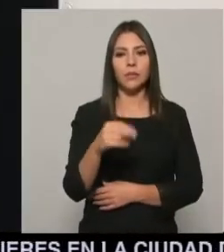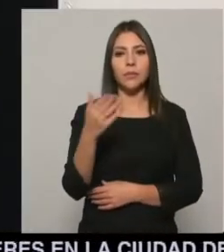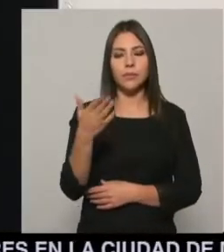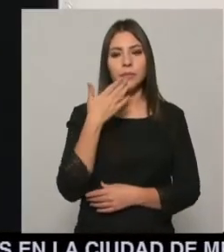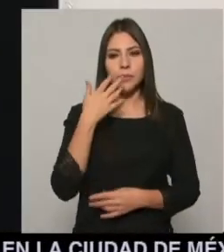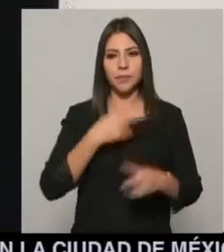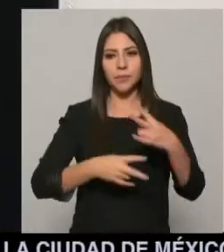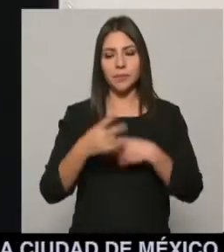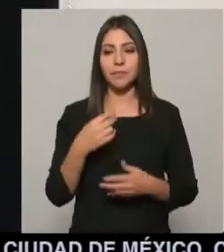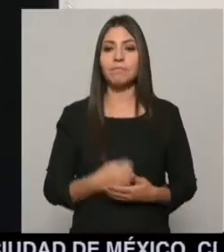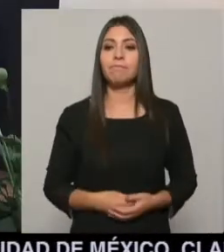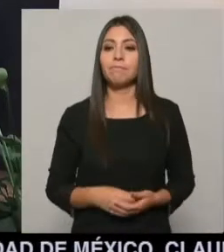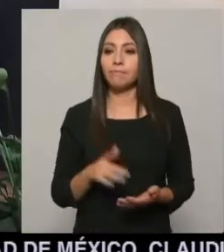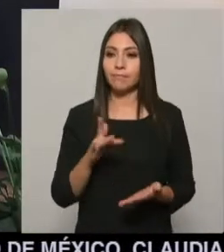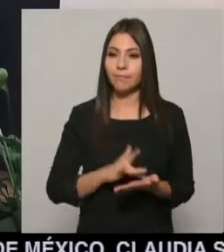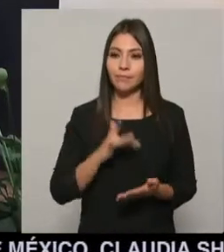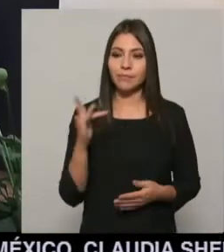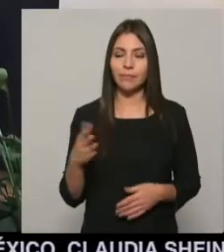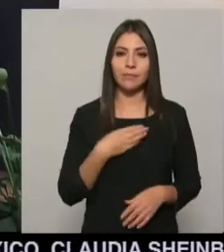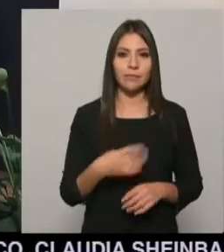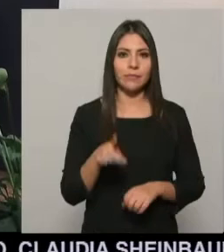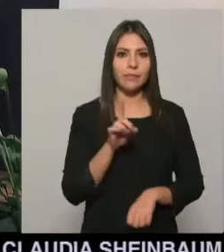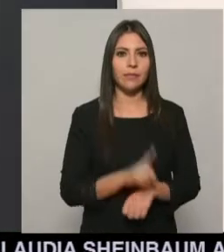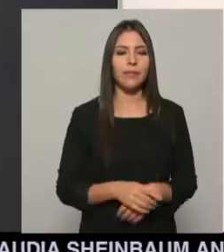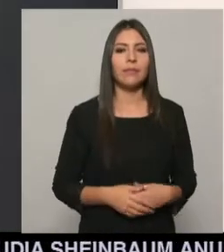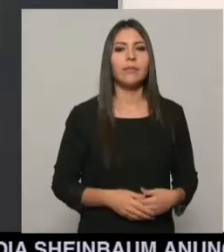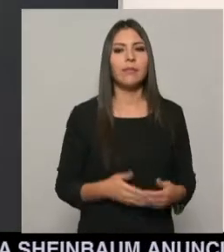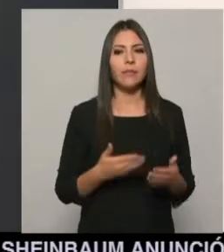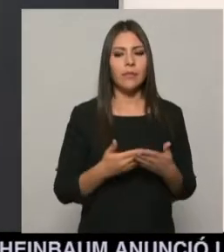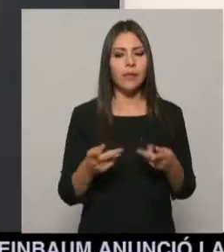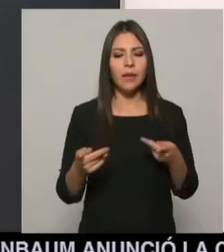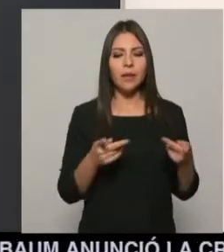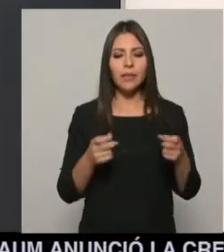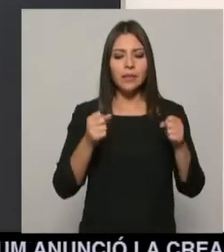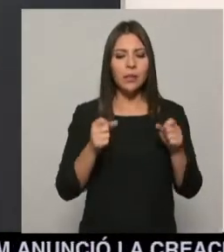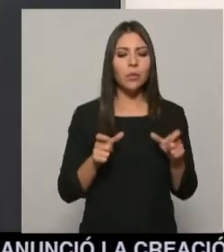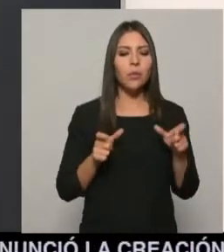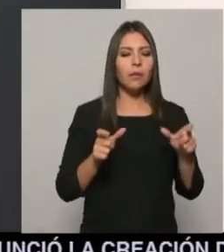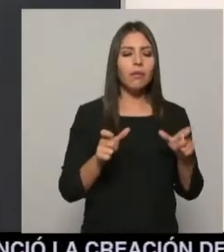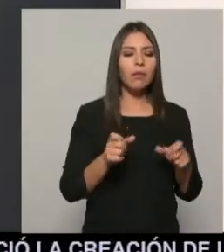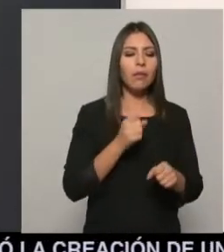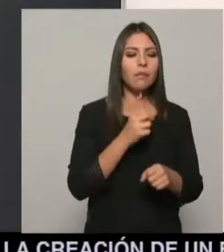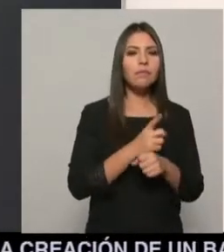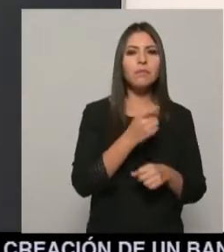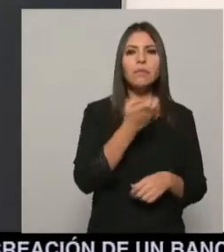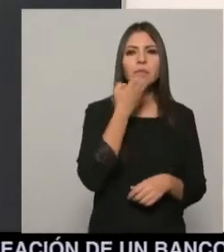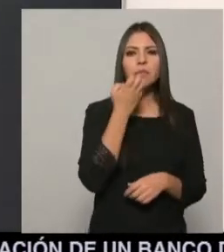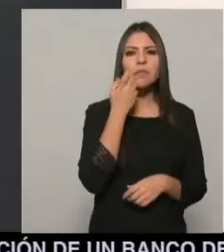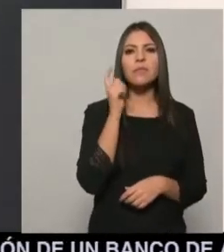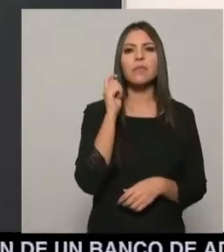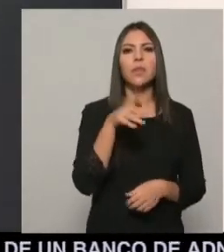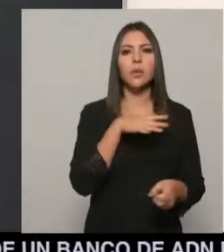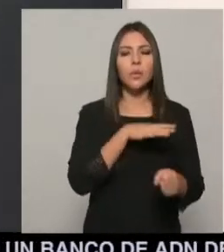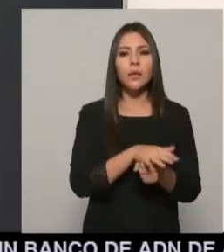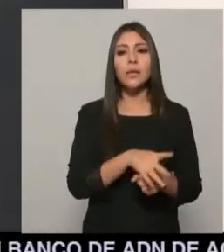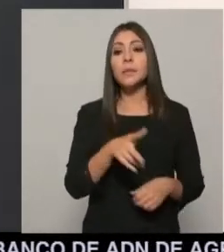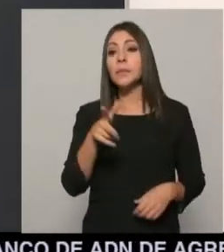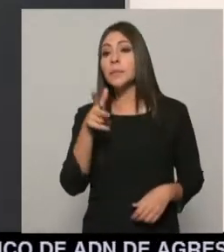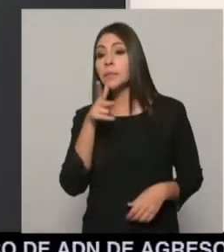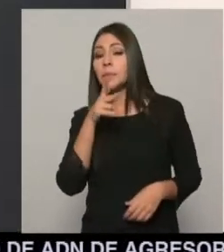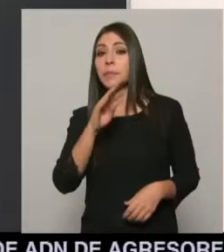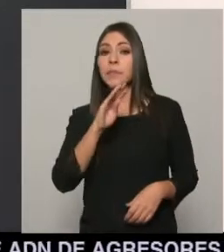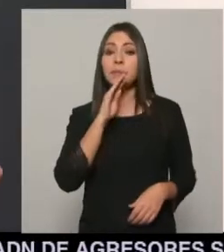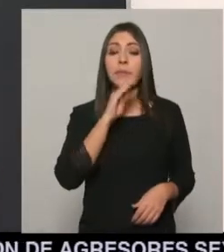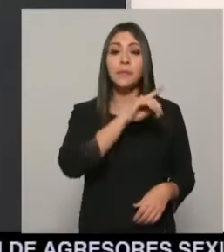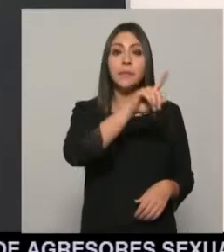Mariana. Buenos días. A ver, ¿cuáles son estos mecanismos de seguridad para las escuelas? Los padres y las madres de familia pues están en casa o en su oficina viéndonos